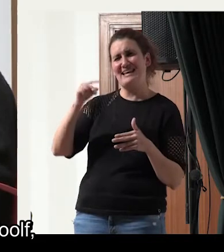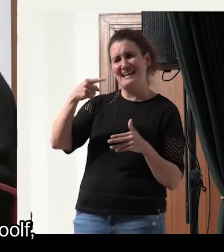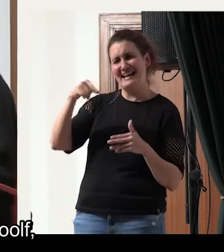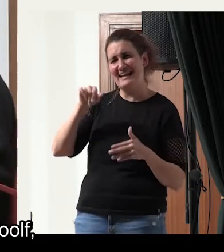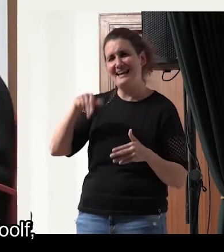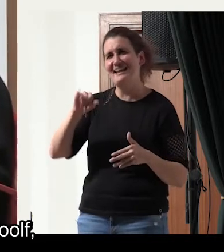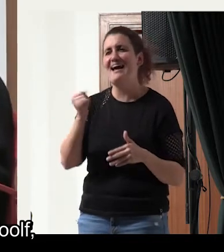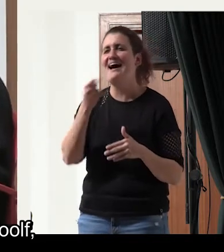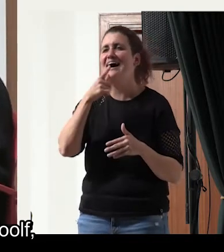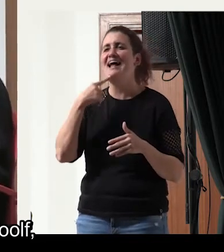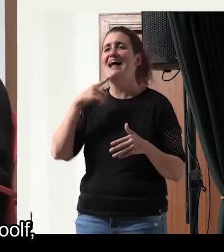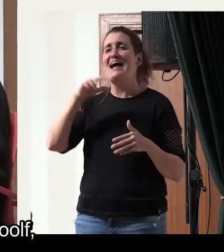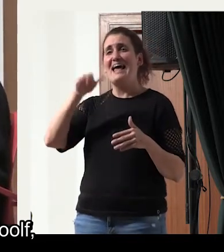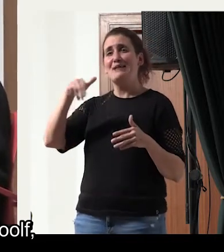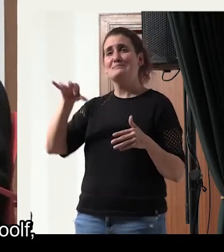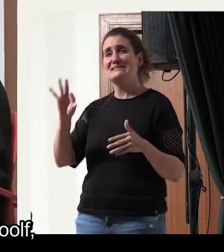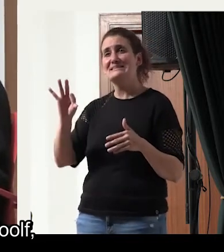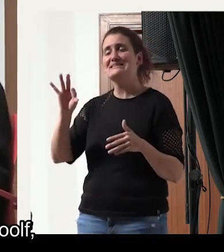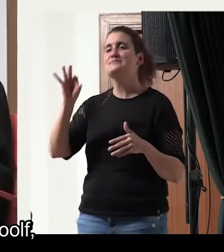lo hemos tomado